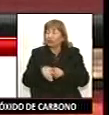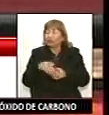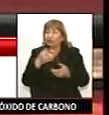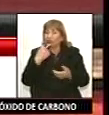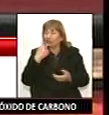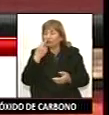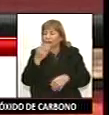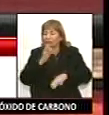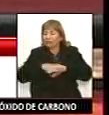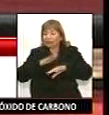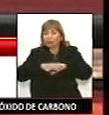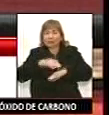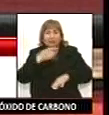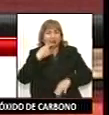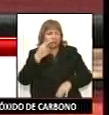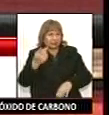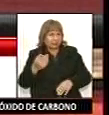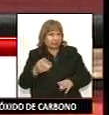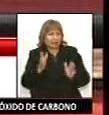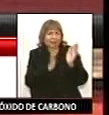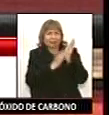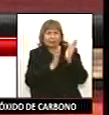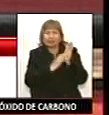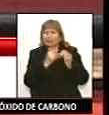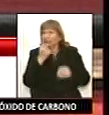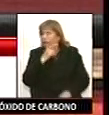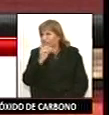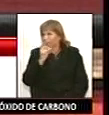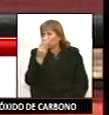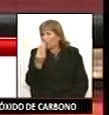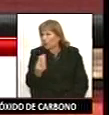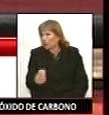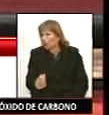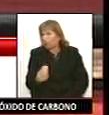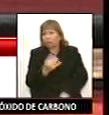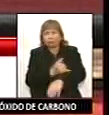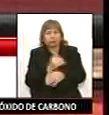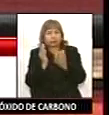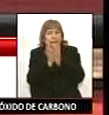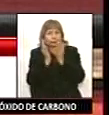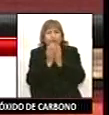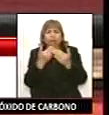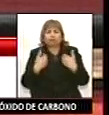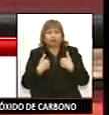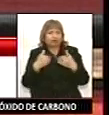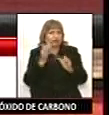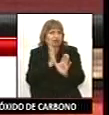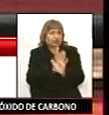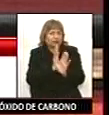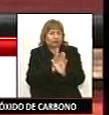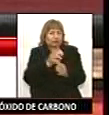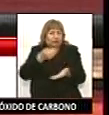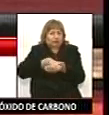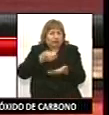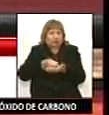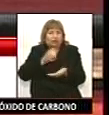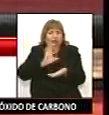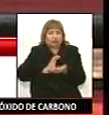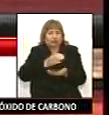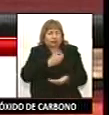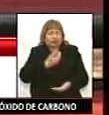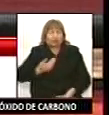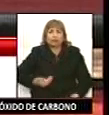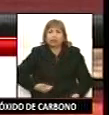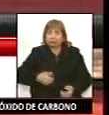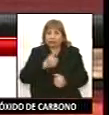atención acerca de algo que dijo el Defensor del Pueblo, que muy pocas instituciones educativas tienen psicólogos contratados y pagados por el Estado.